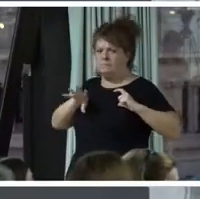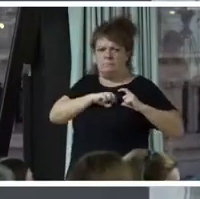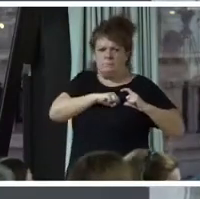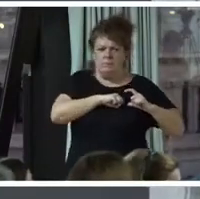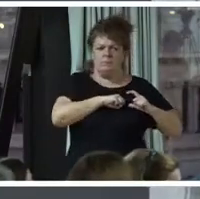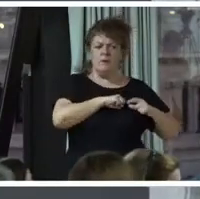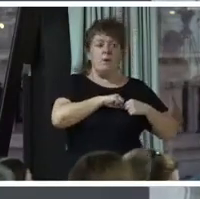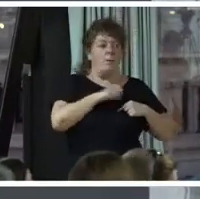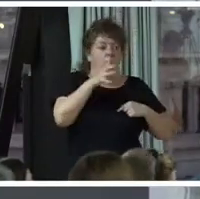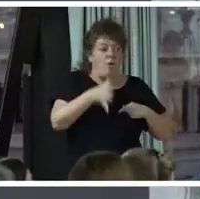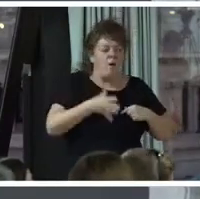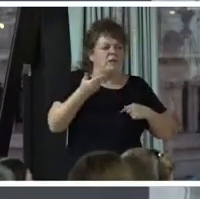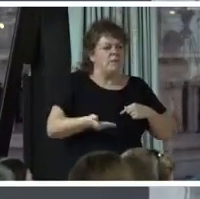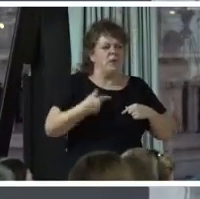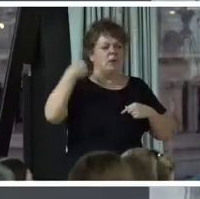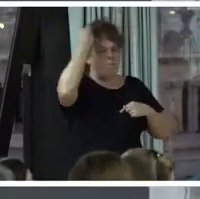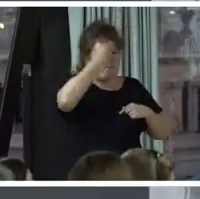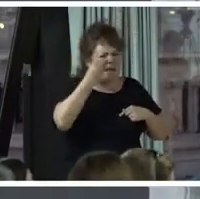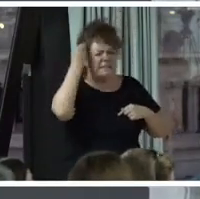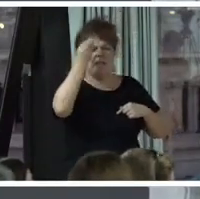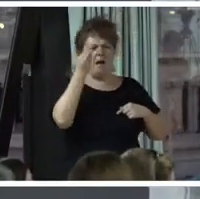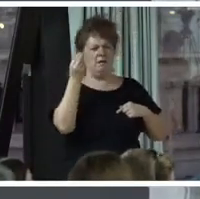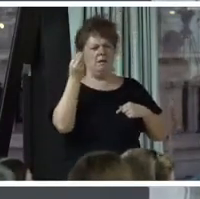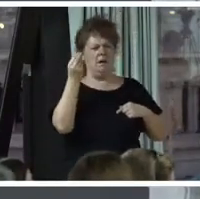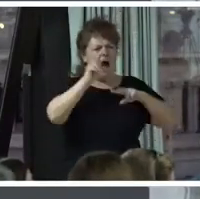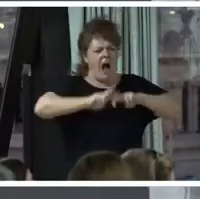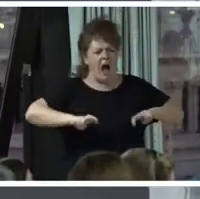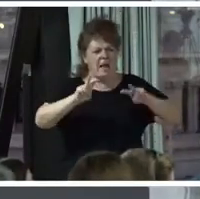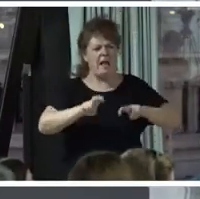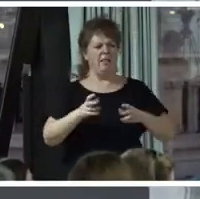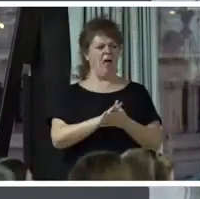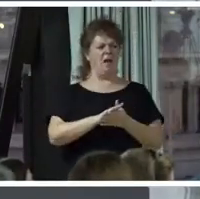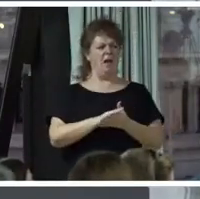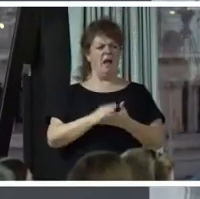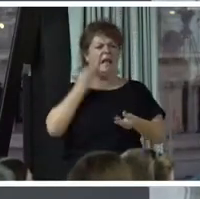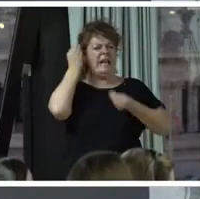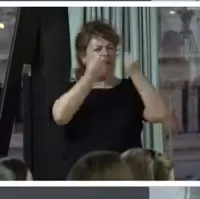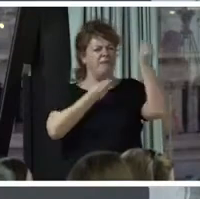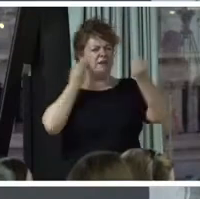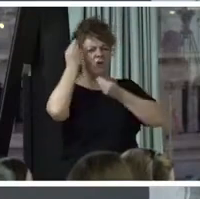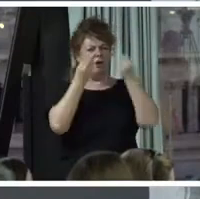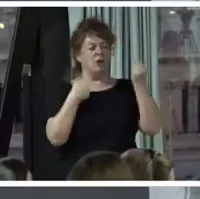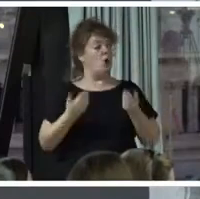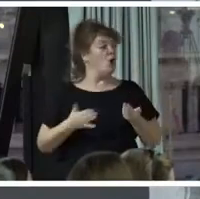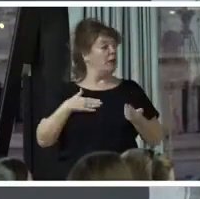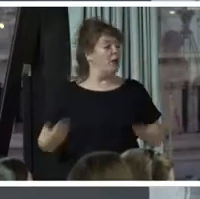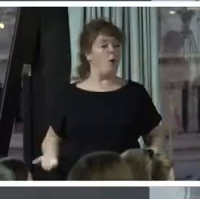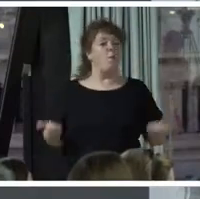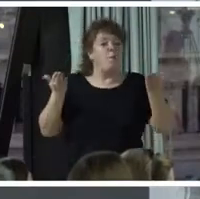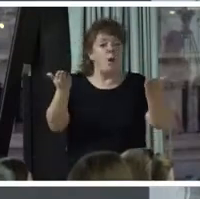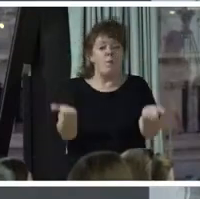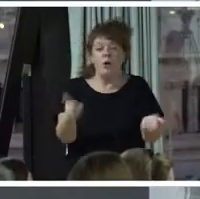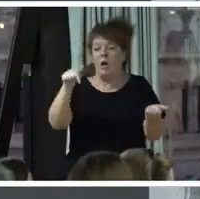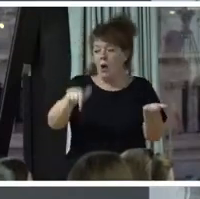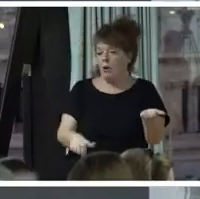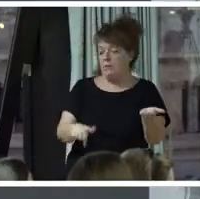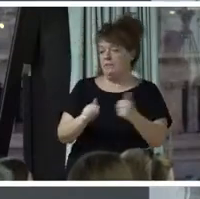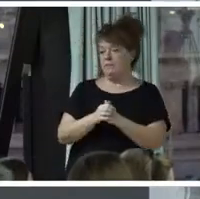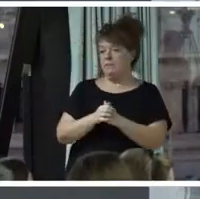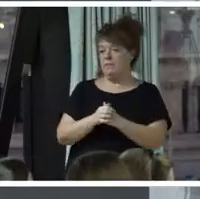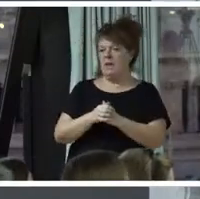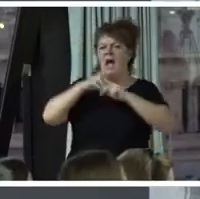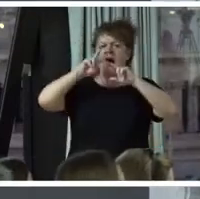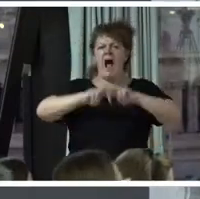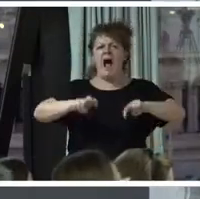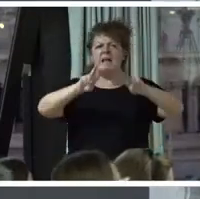capaces de pensar de analizar de reflexionar y es un poco lo que yo quería proponeros en el día de hoy